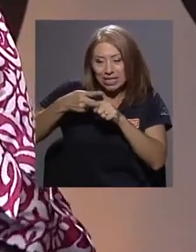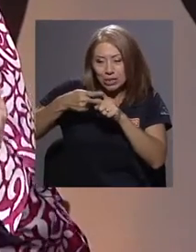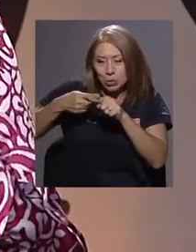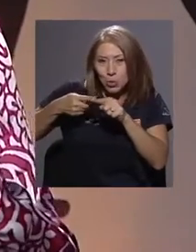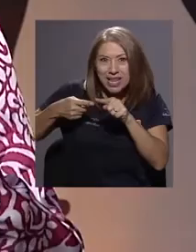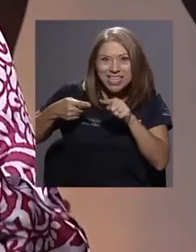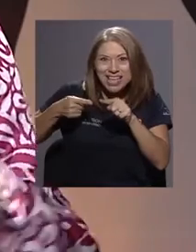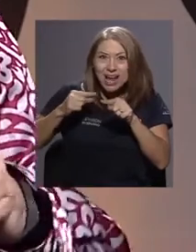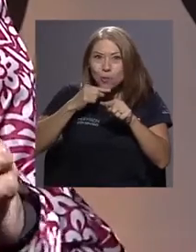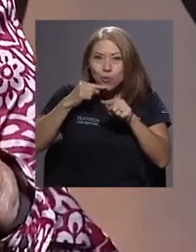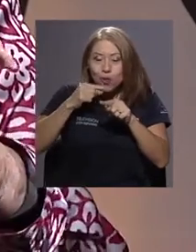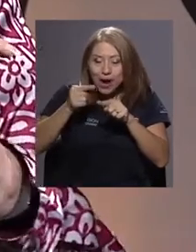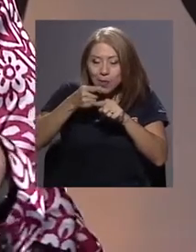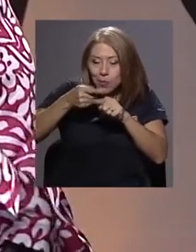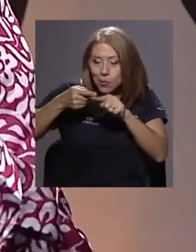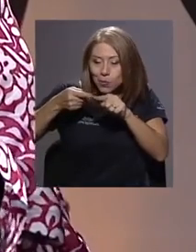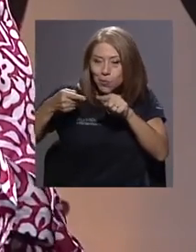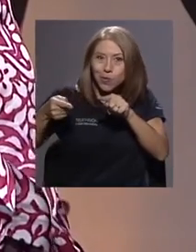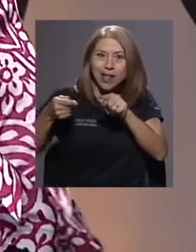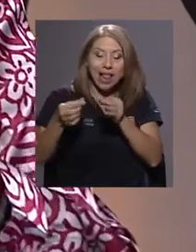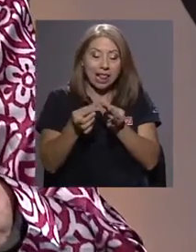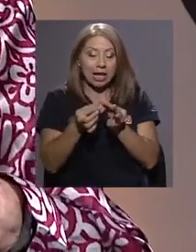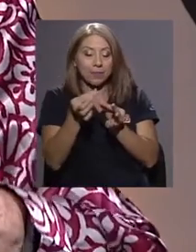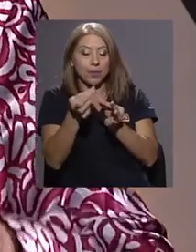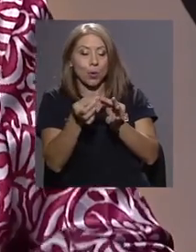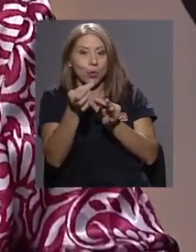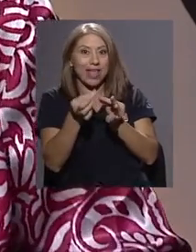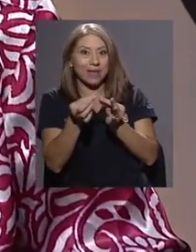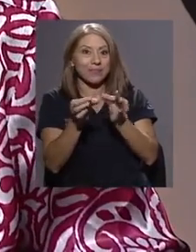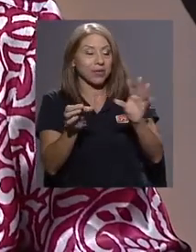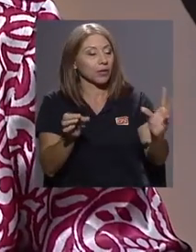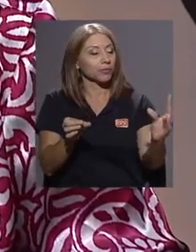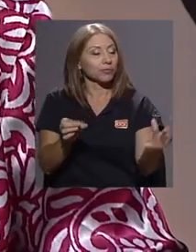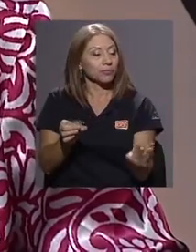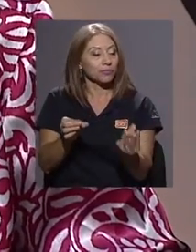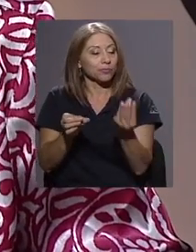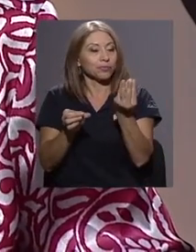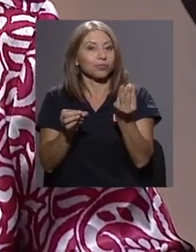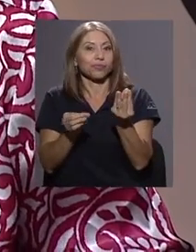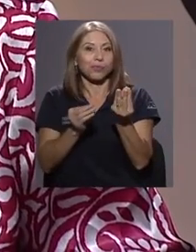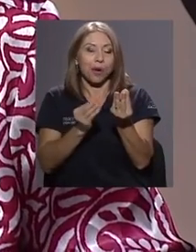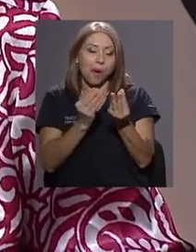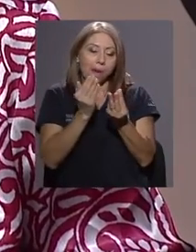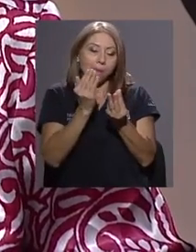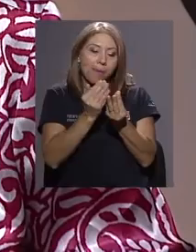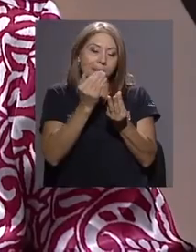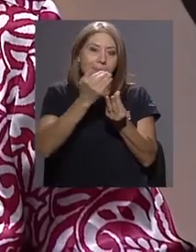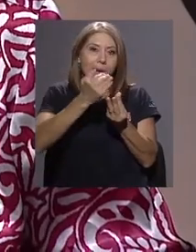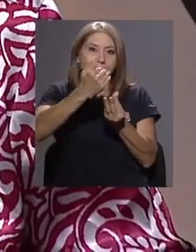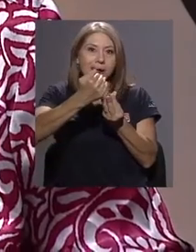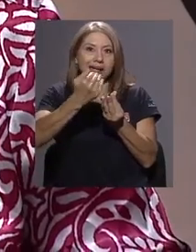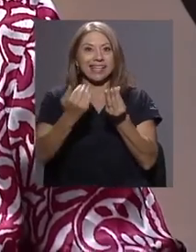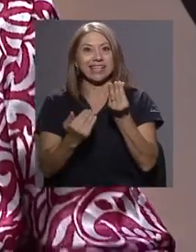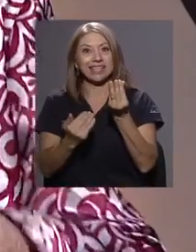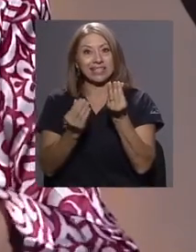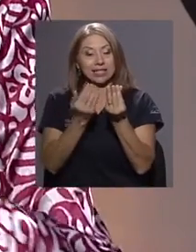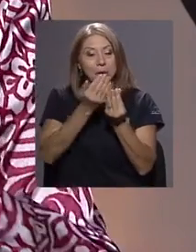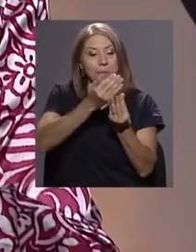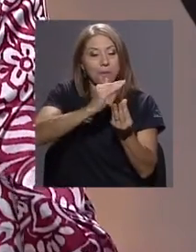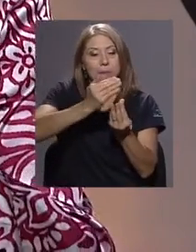cuchilla la limpió bien el durando lo partió en cinco pedazos y entonces dice